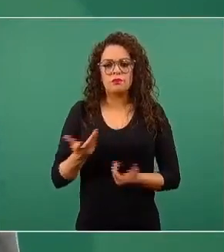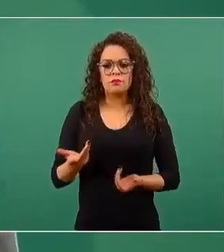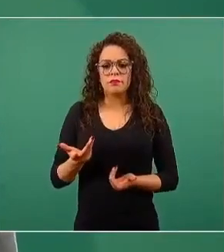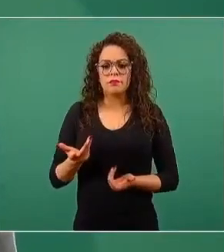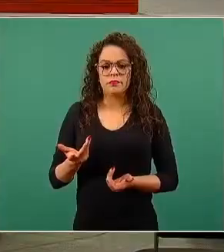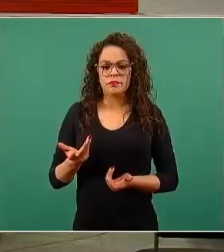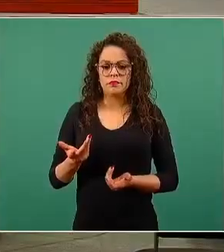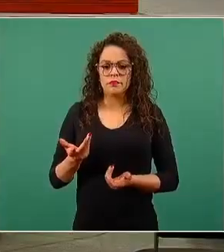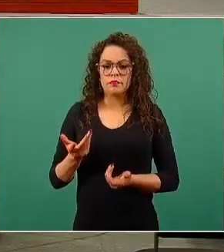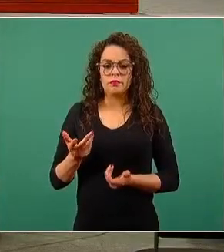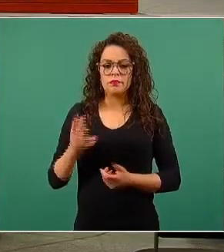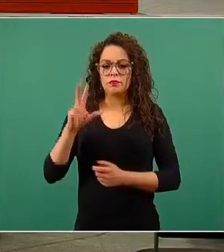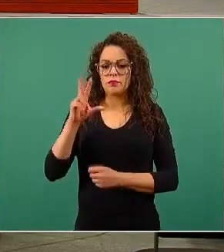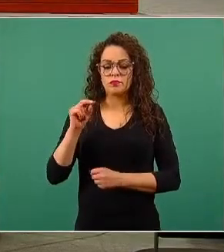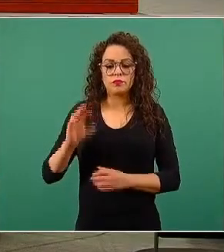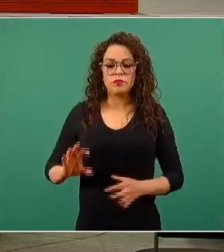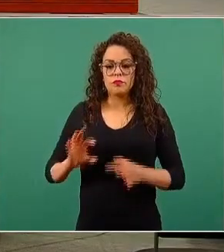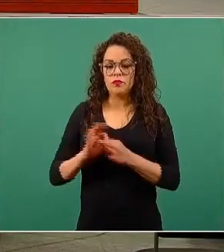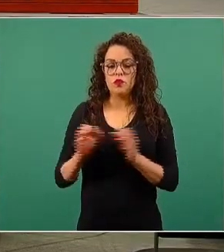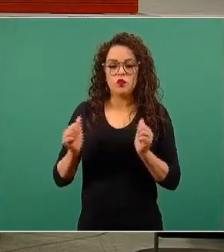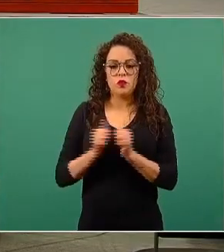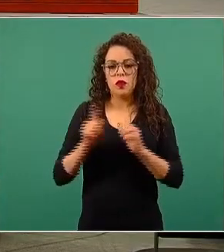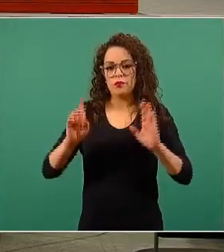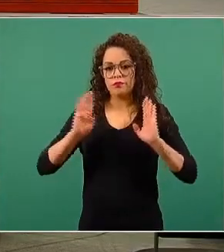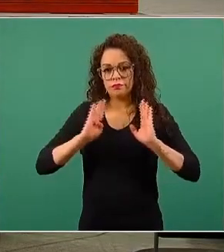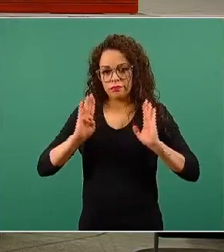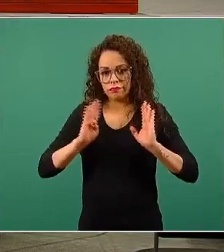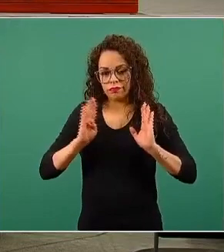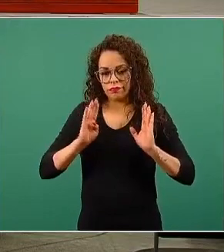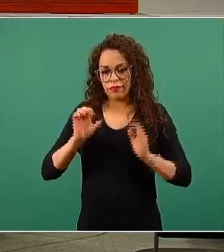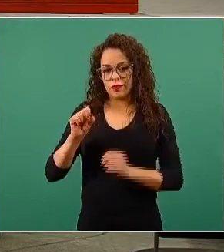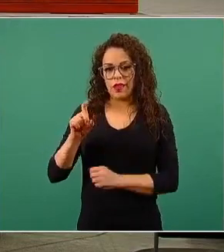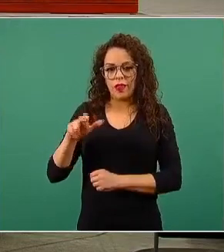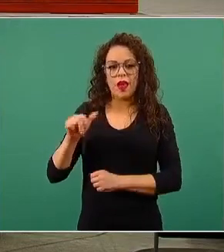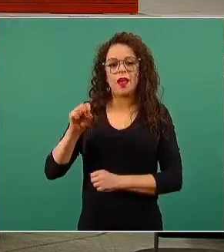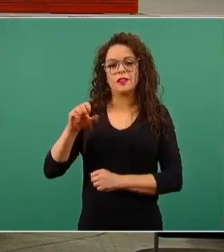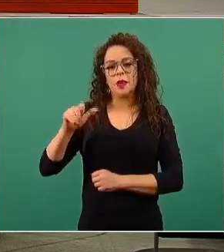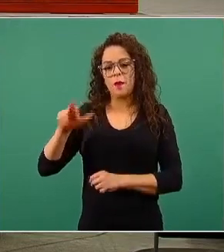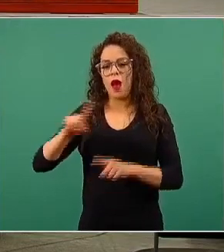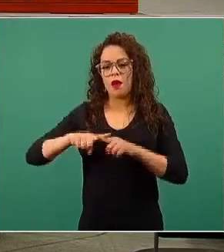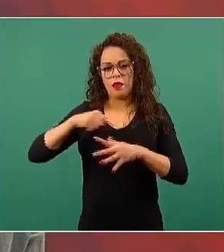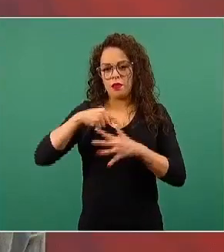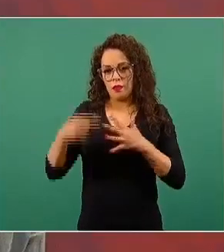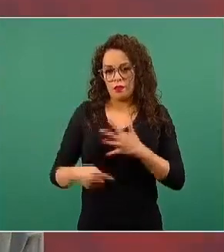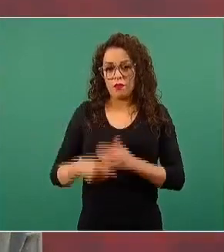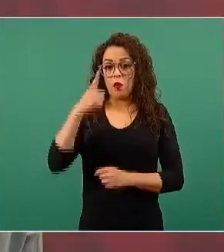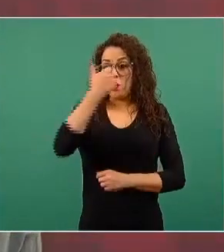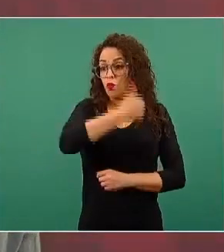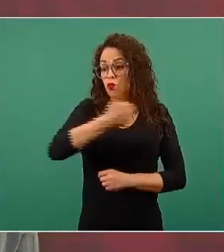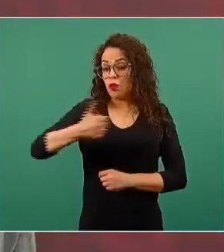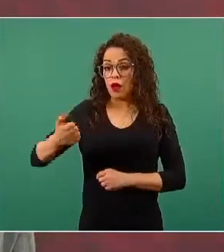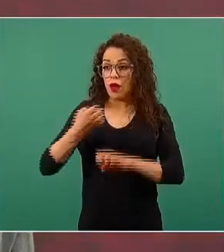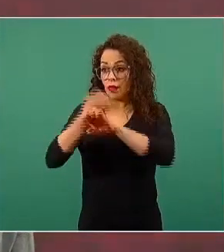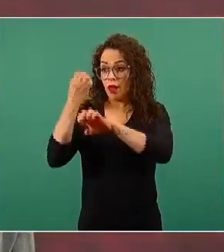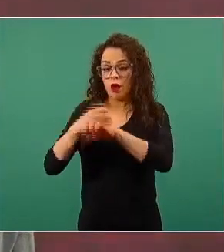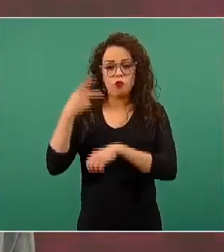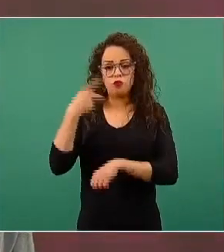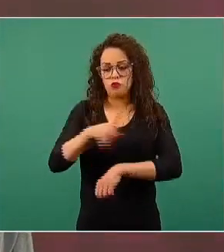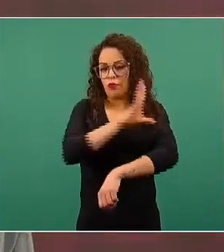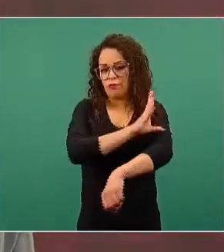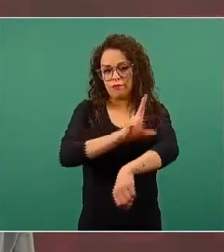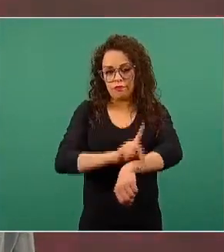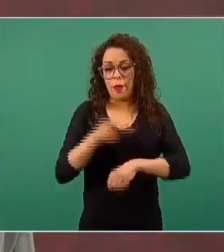de las Fuerzas Armadas, y coordinan en cada entidad federativa. Ahora, ya en la